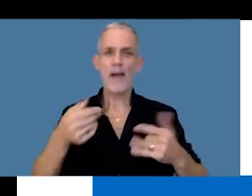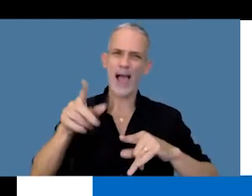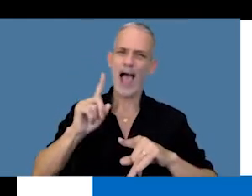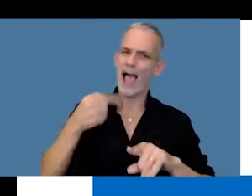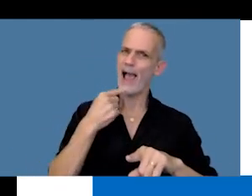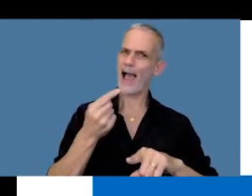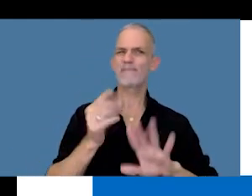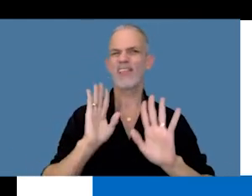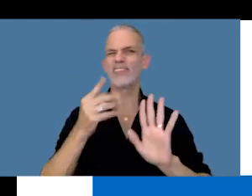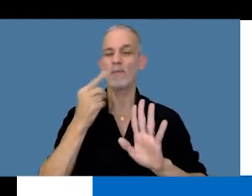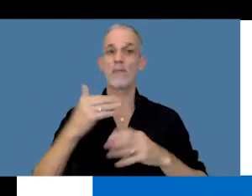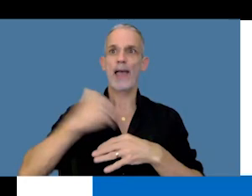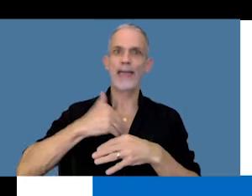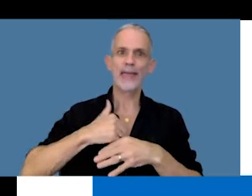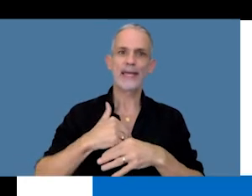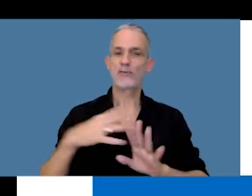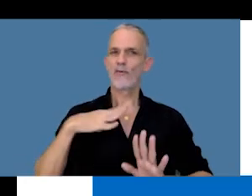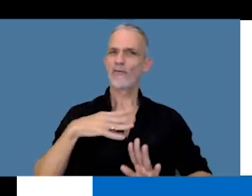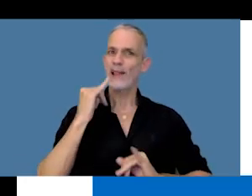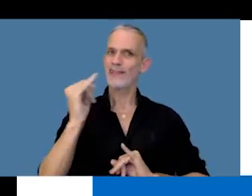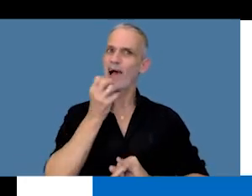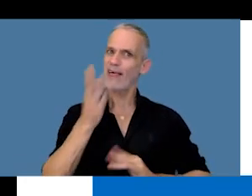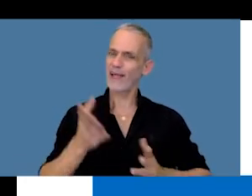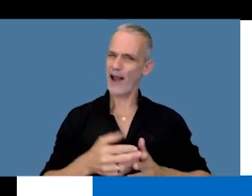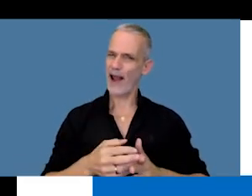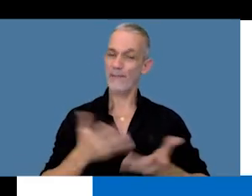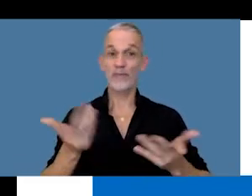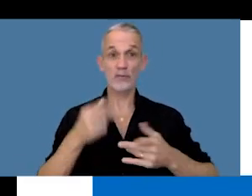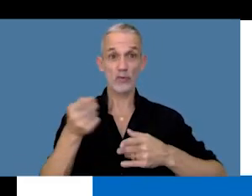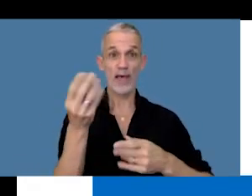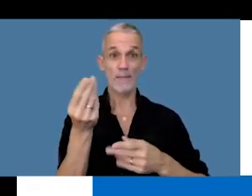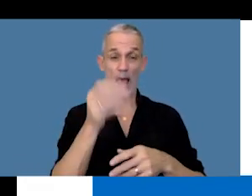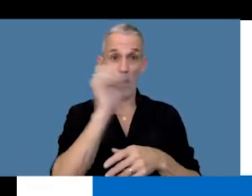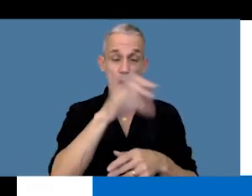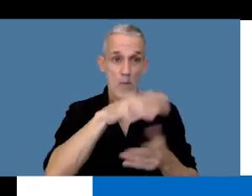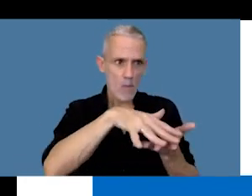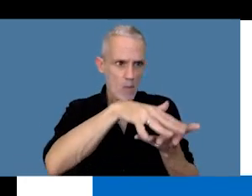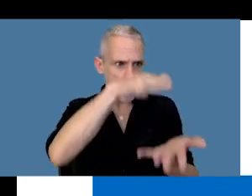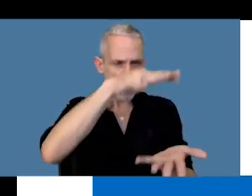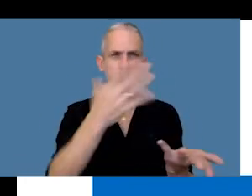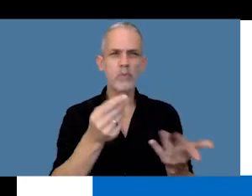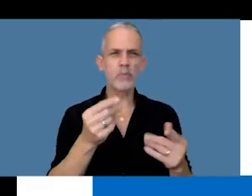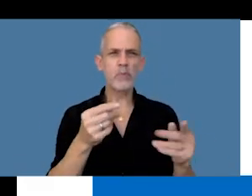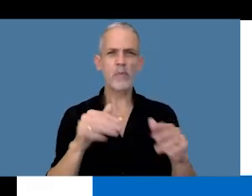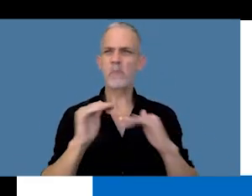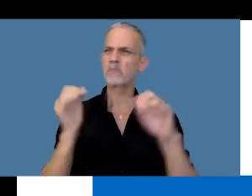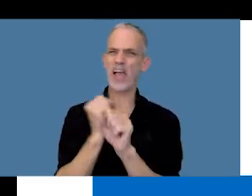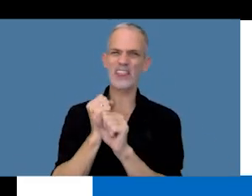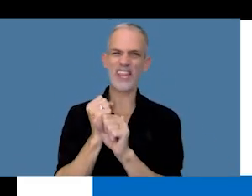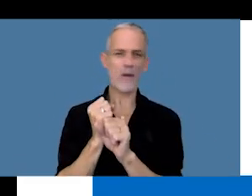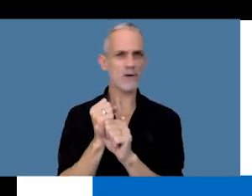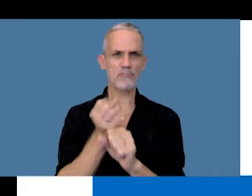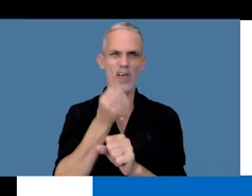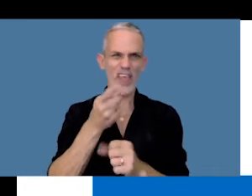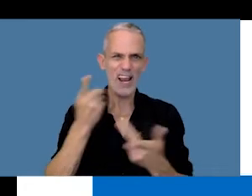de lo que son ingresos omitidos, y al tener esos depósitos tan abultados contra el nivel de actividad que se declaró